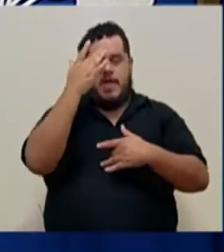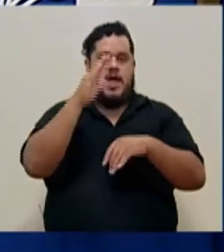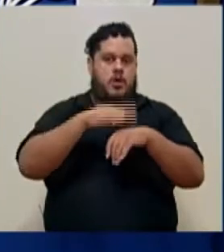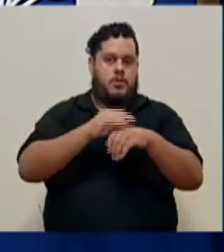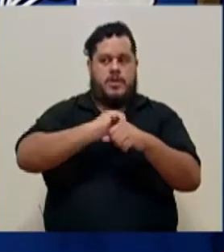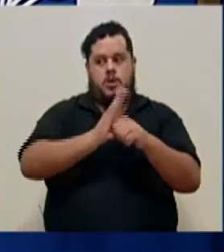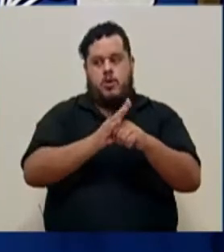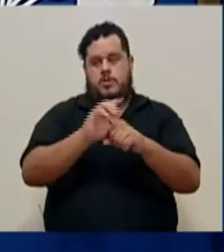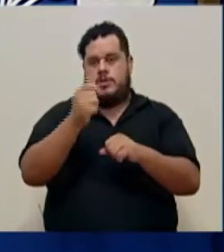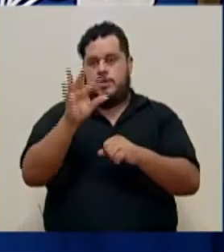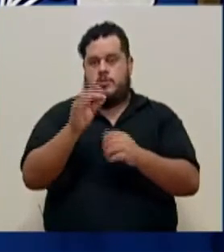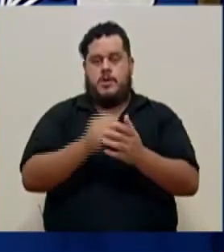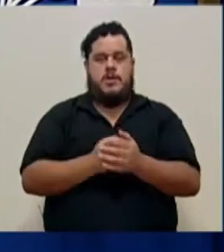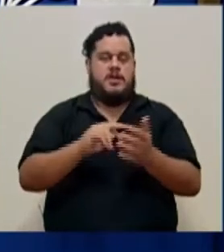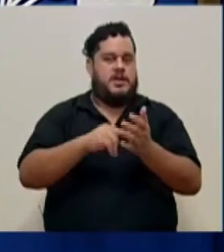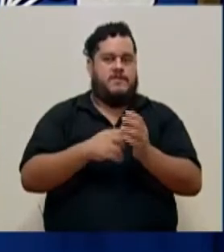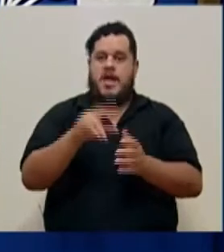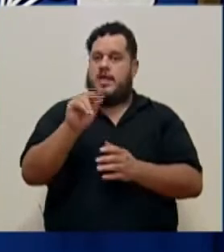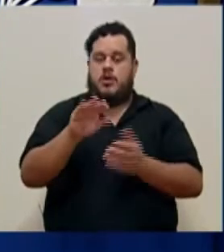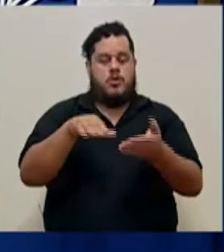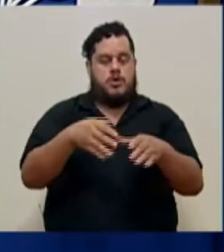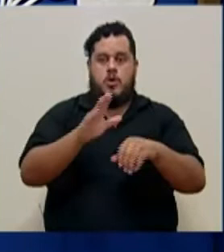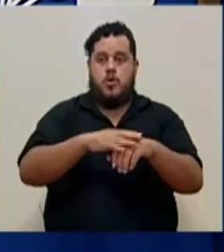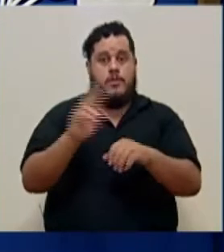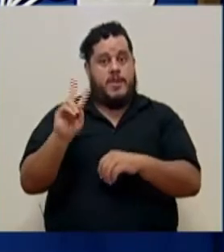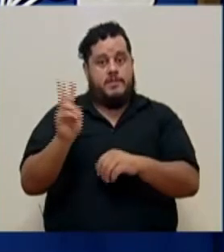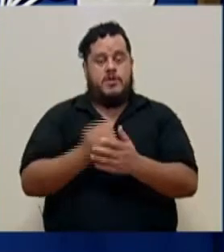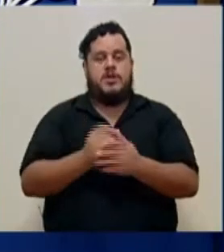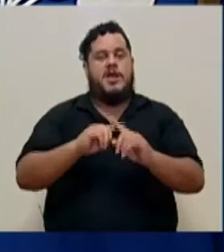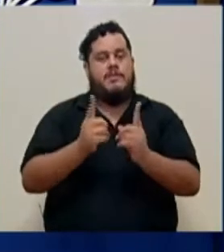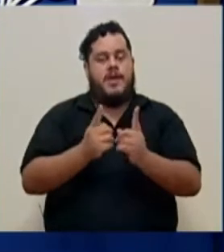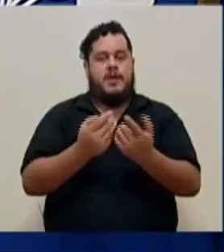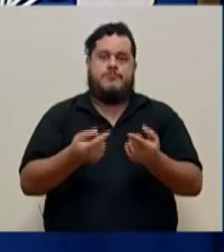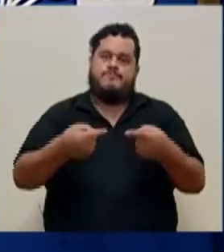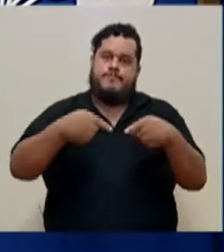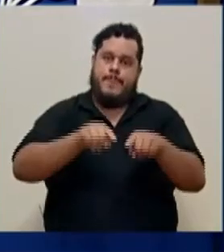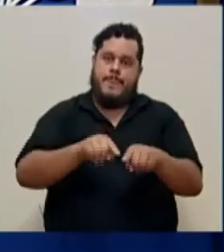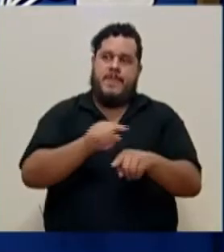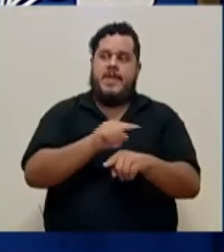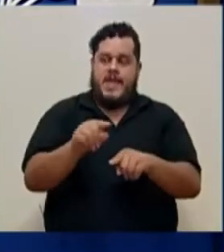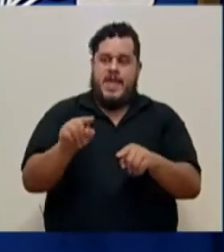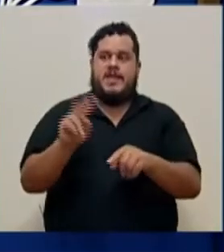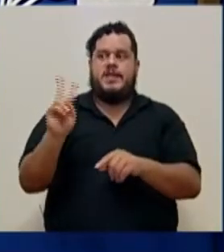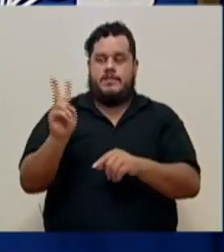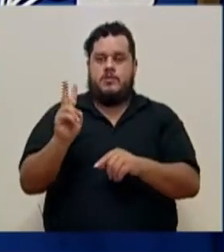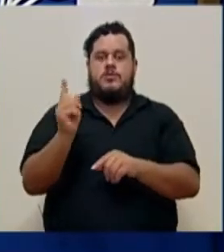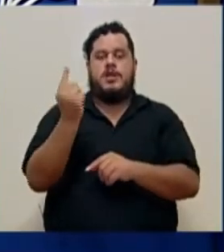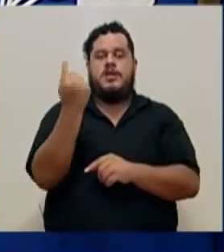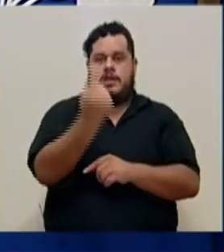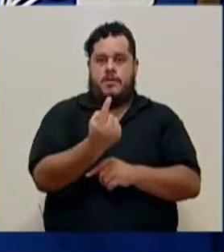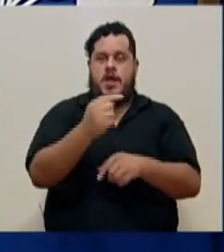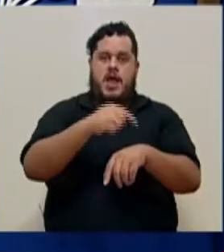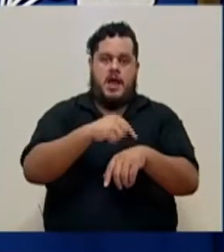COVID-19, o sea que no murieron por el virus, sino que coincidentemente estaba el virus presente